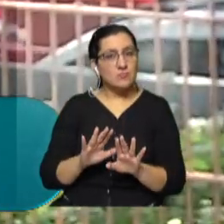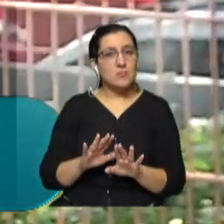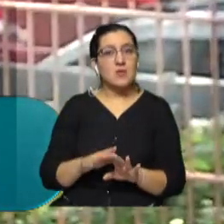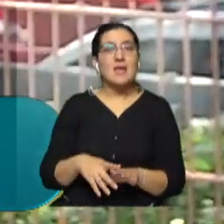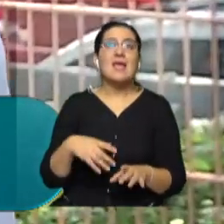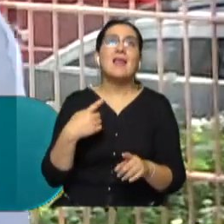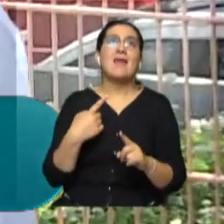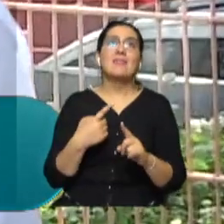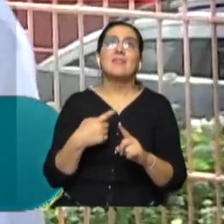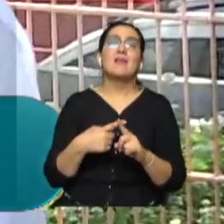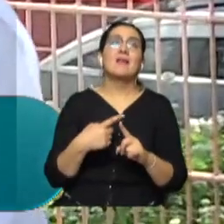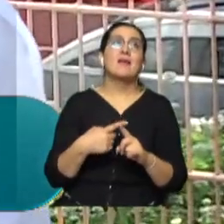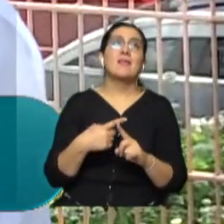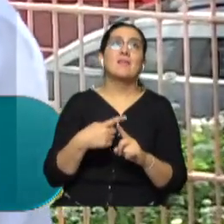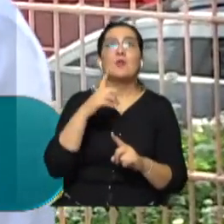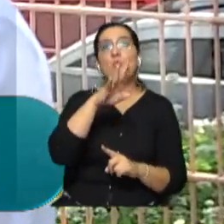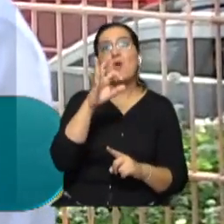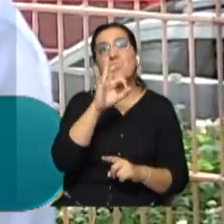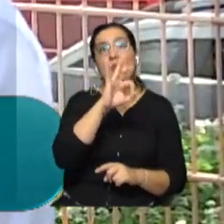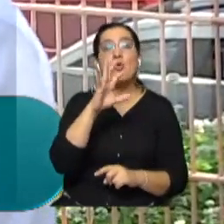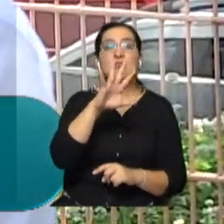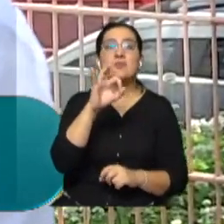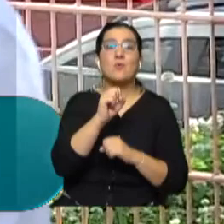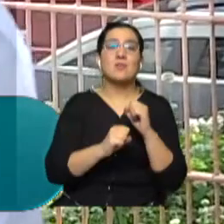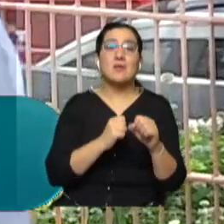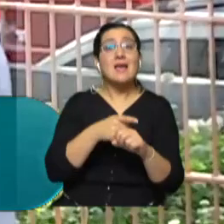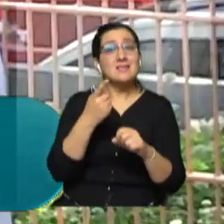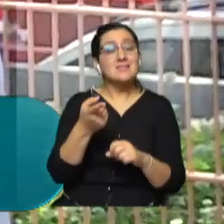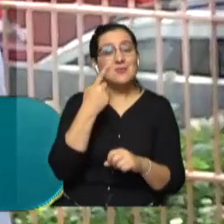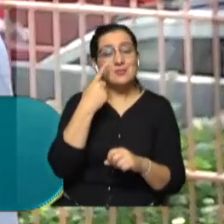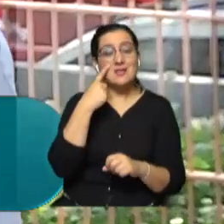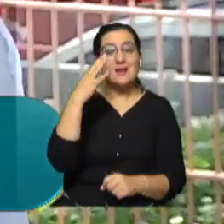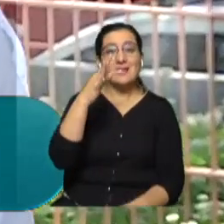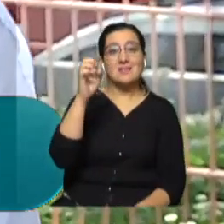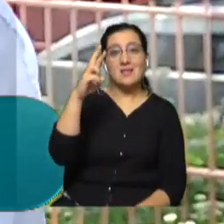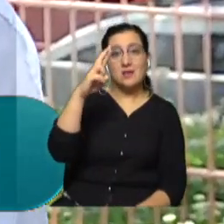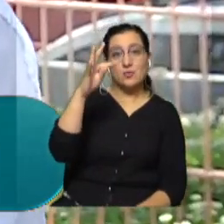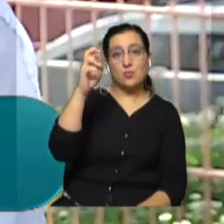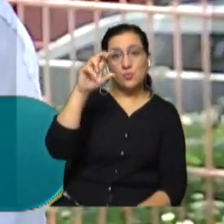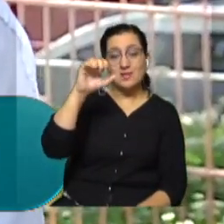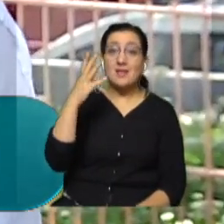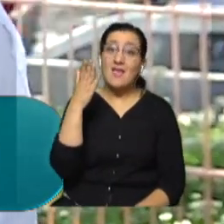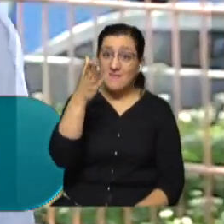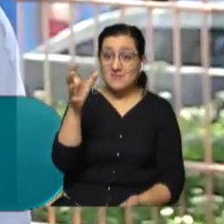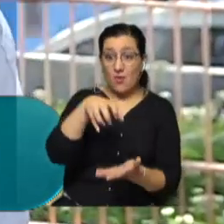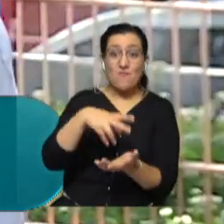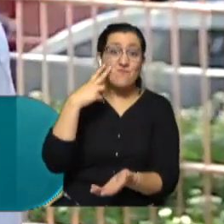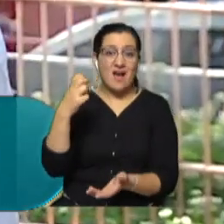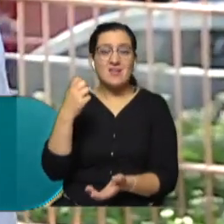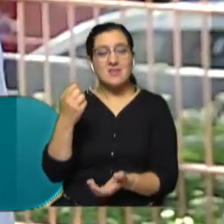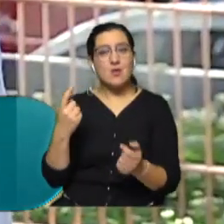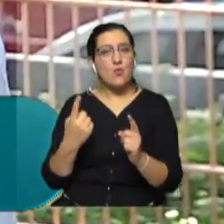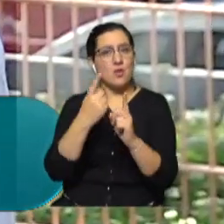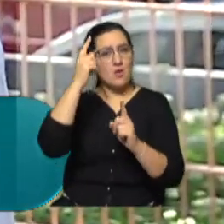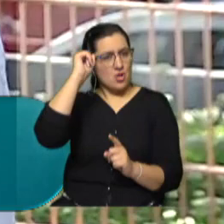década de los 40, de los 50, era conocida las tertulias que se hacían en los cafés, donde uno podía encontrar